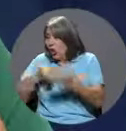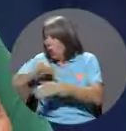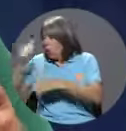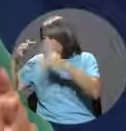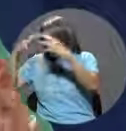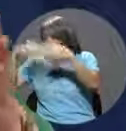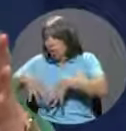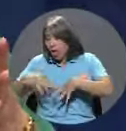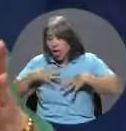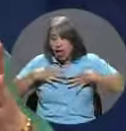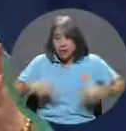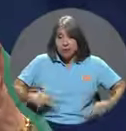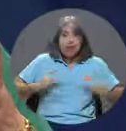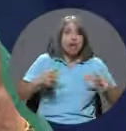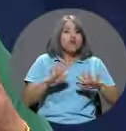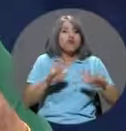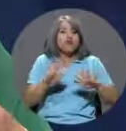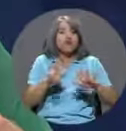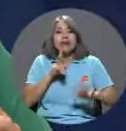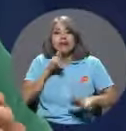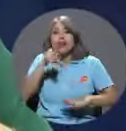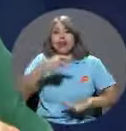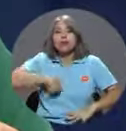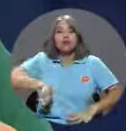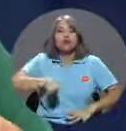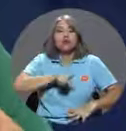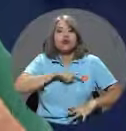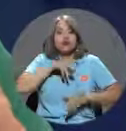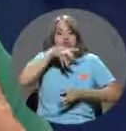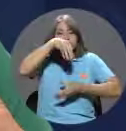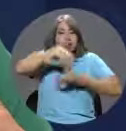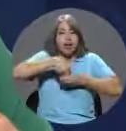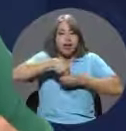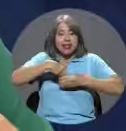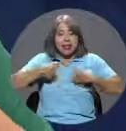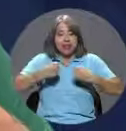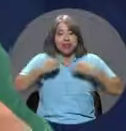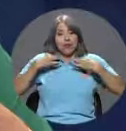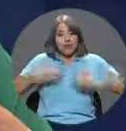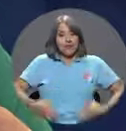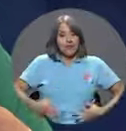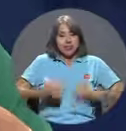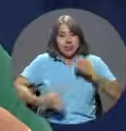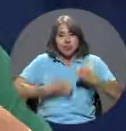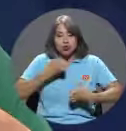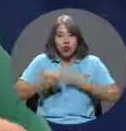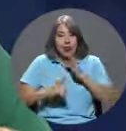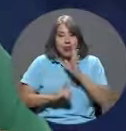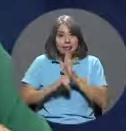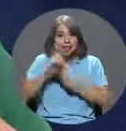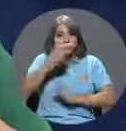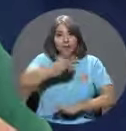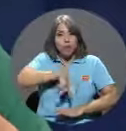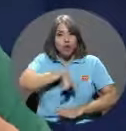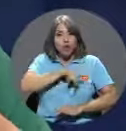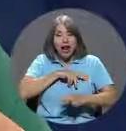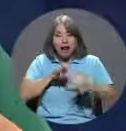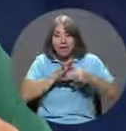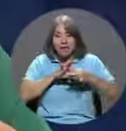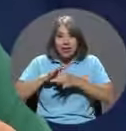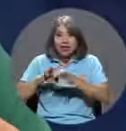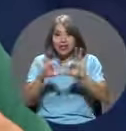todo lo demás se me derrumbó. En realidad nos movemos en un área de salud física y emocional, en un área de desarrollo